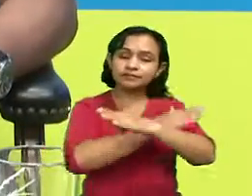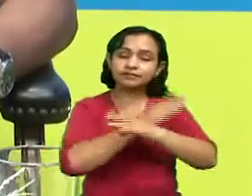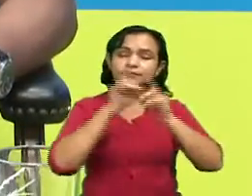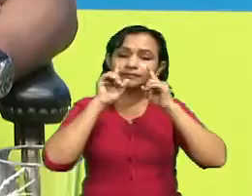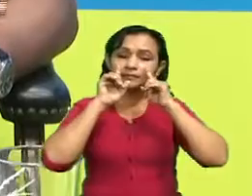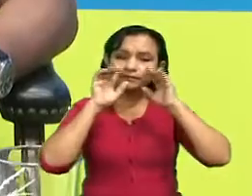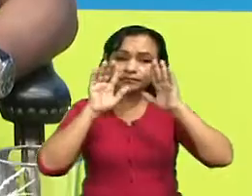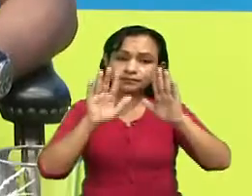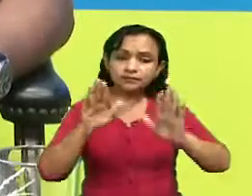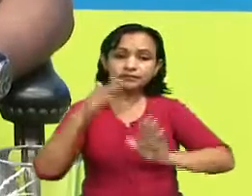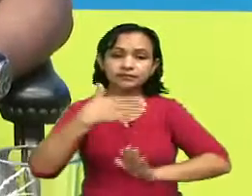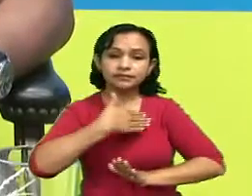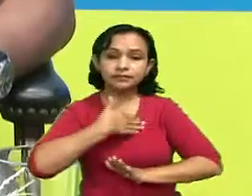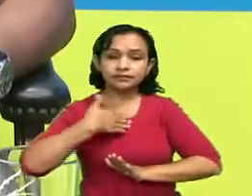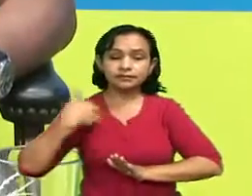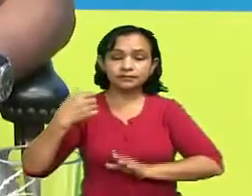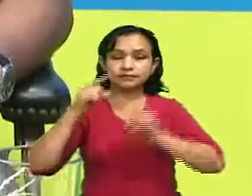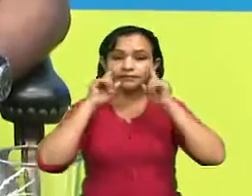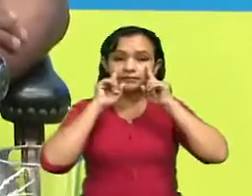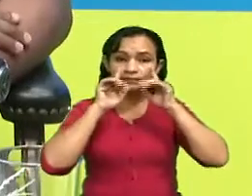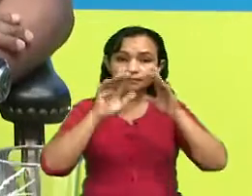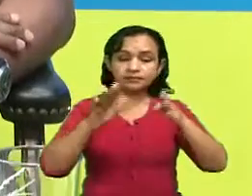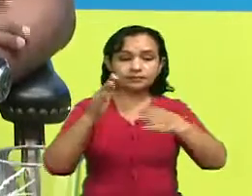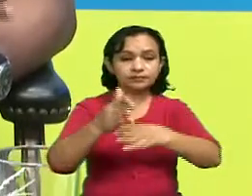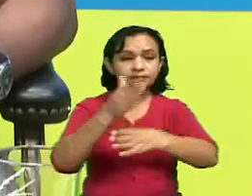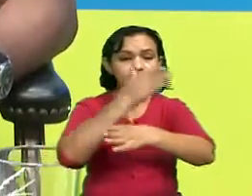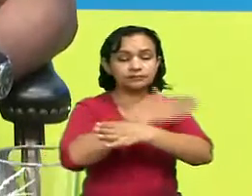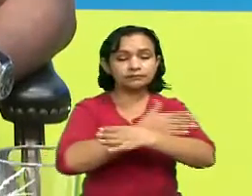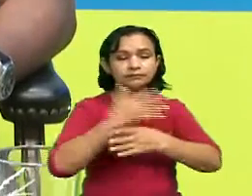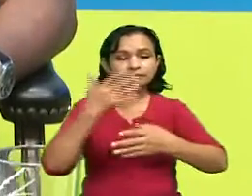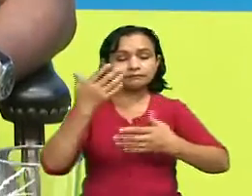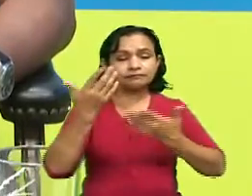prevenir, porque es mejor prevenir antes que lamentar.